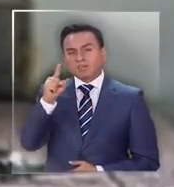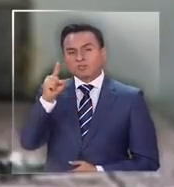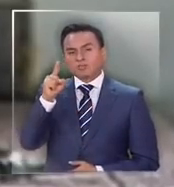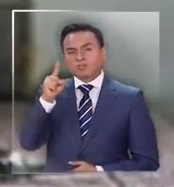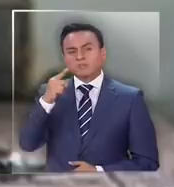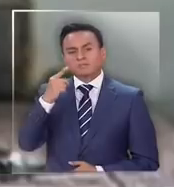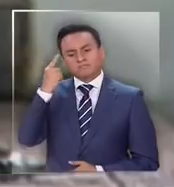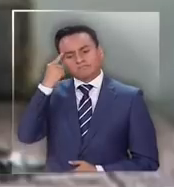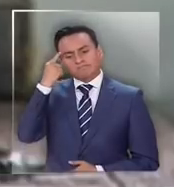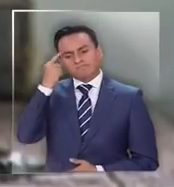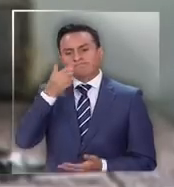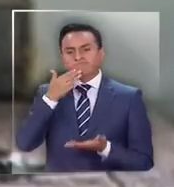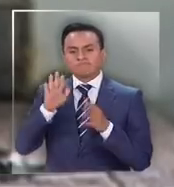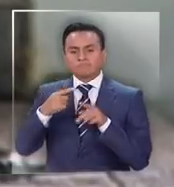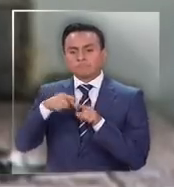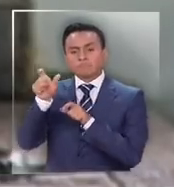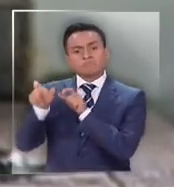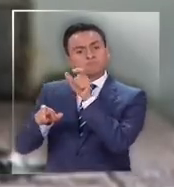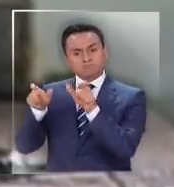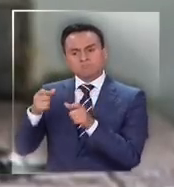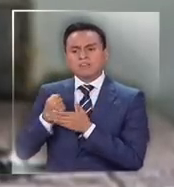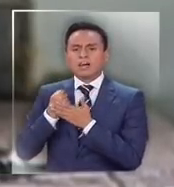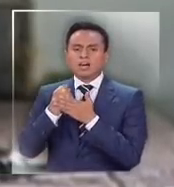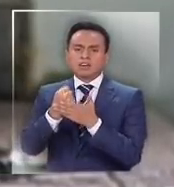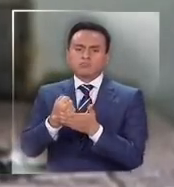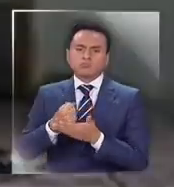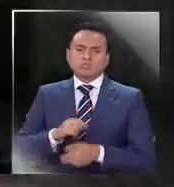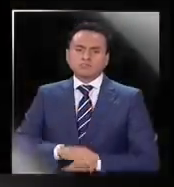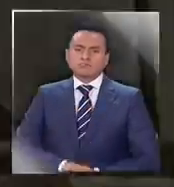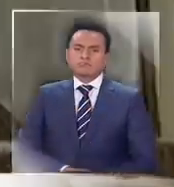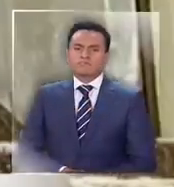pero pienso que a lo mejor a otras personas los ayuda.